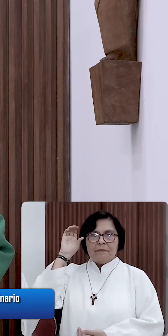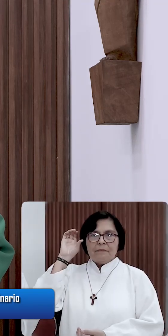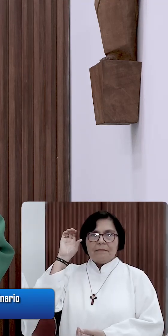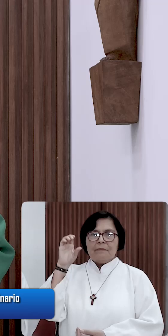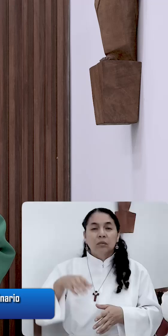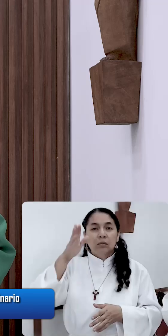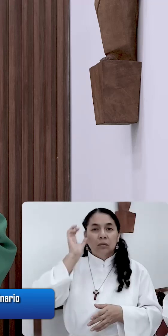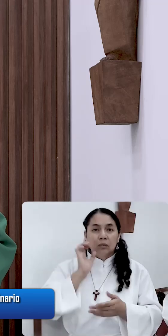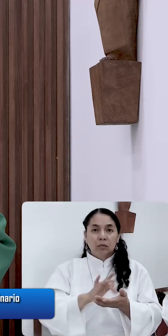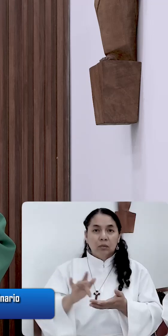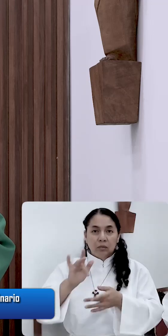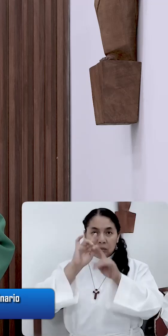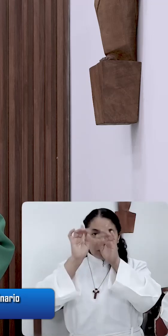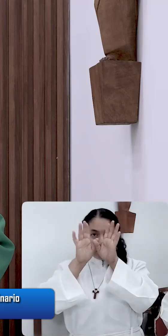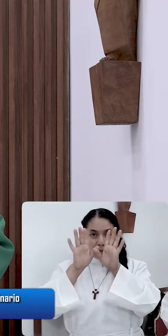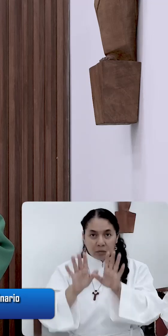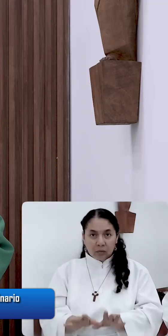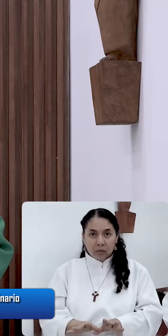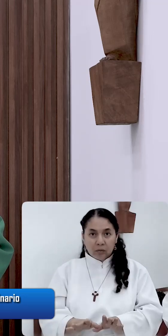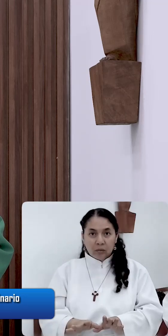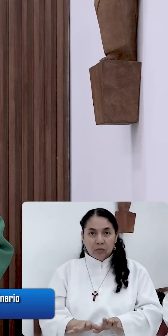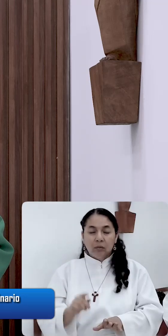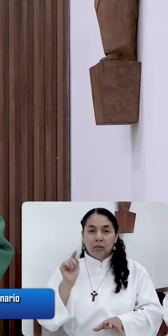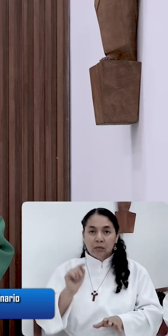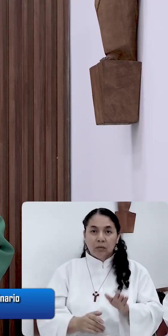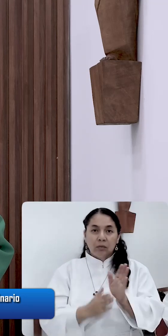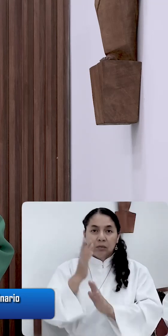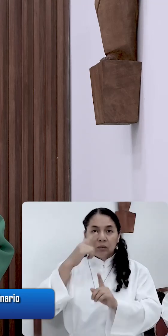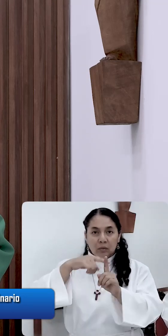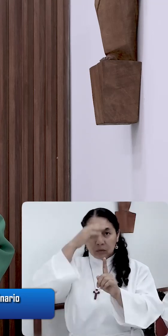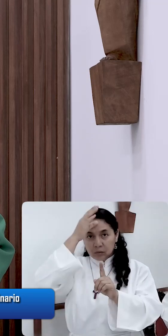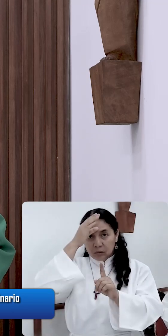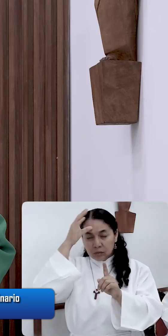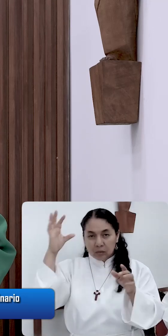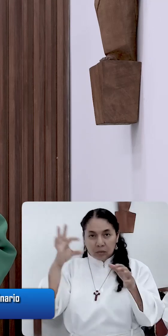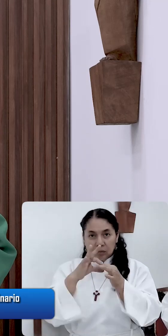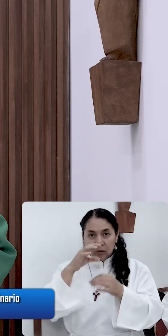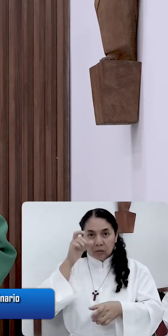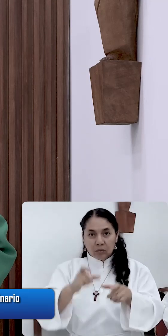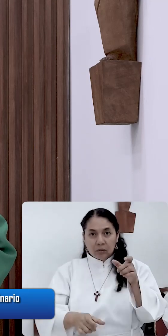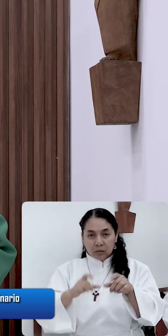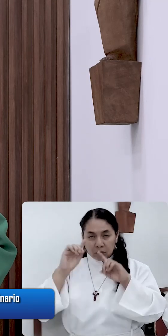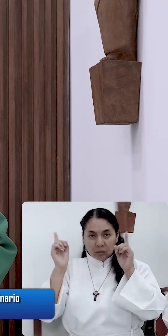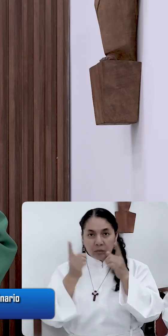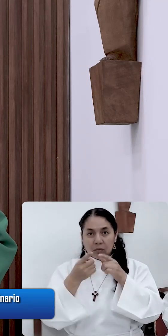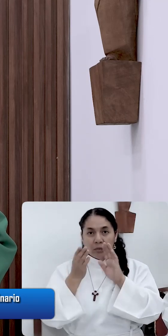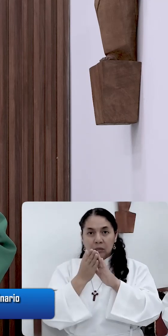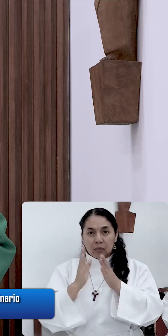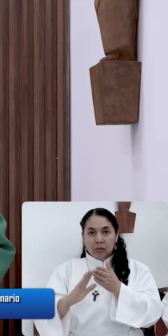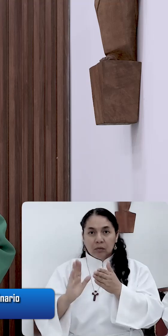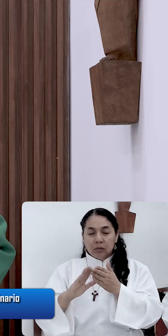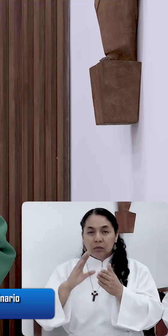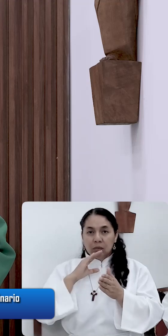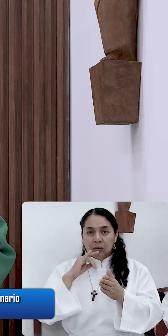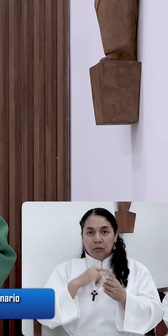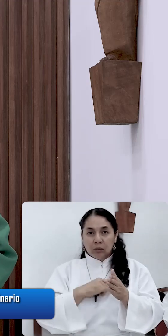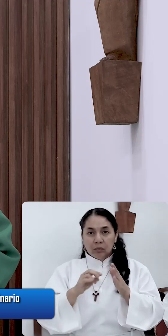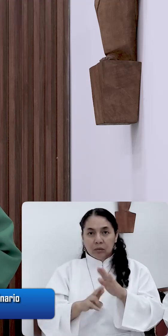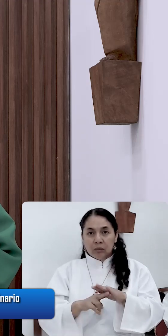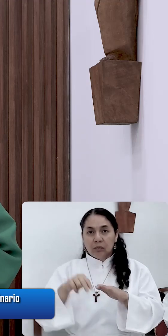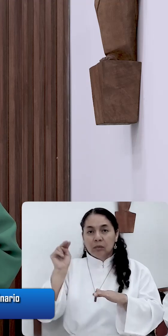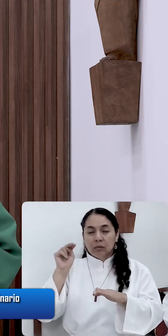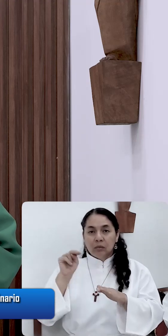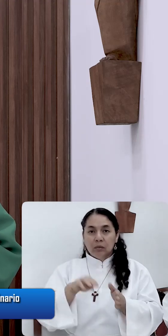Creo. ¿Creen en el Espíritu Santo, en esta Iglesia Católica, en la comunión de los santos, en el perdón de los